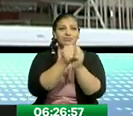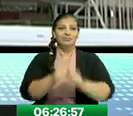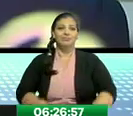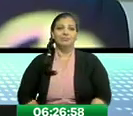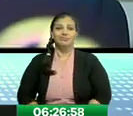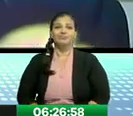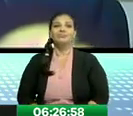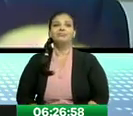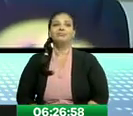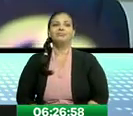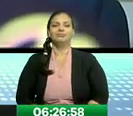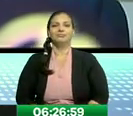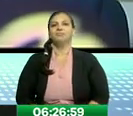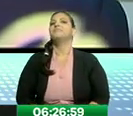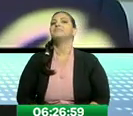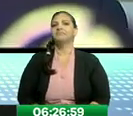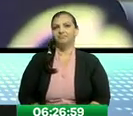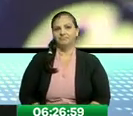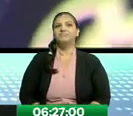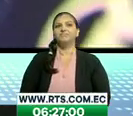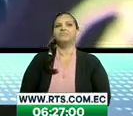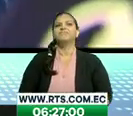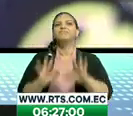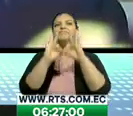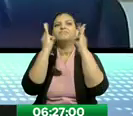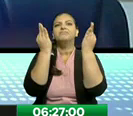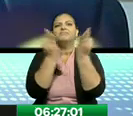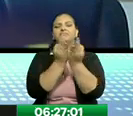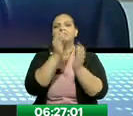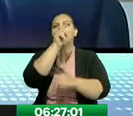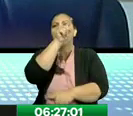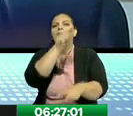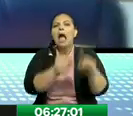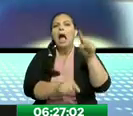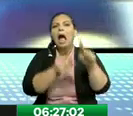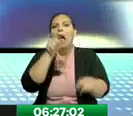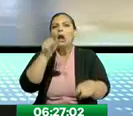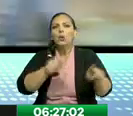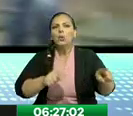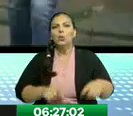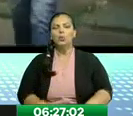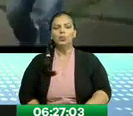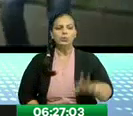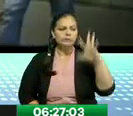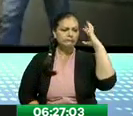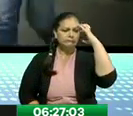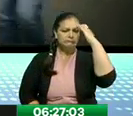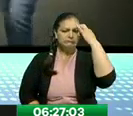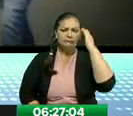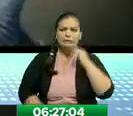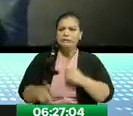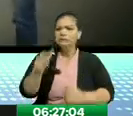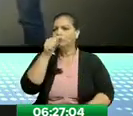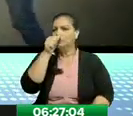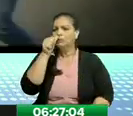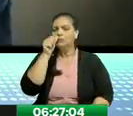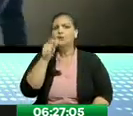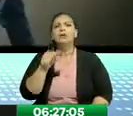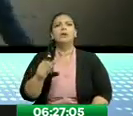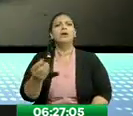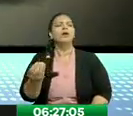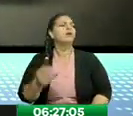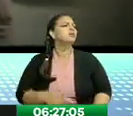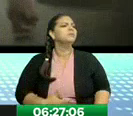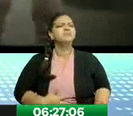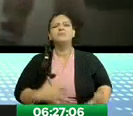familia le lleva la droga al familiar para no verlo la desesperación en la mona, y que se tiran a